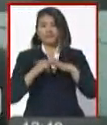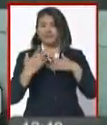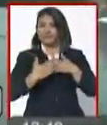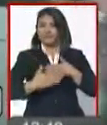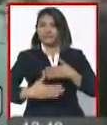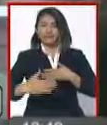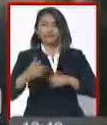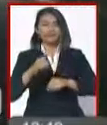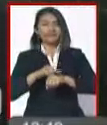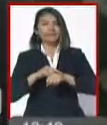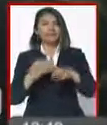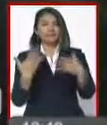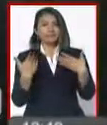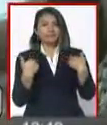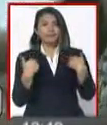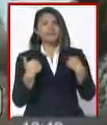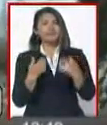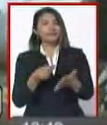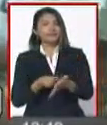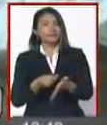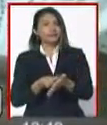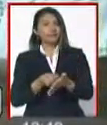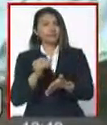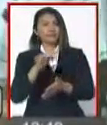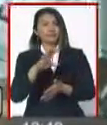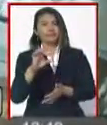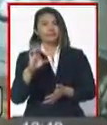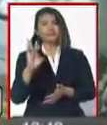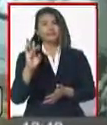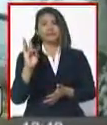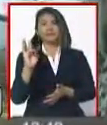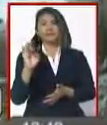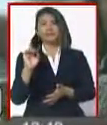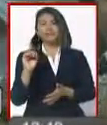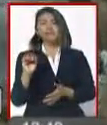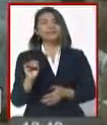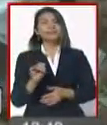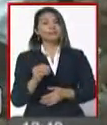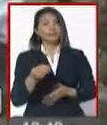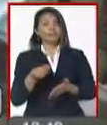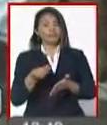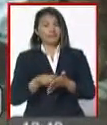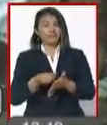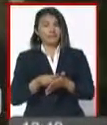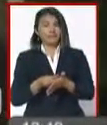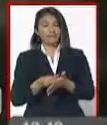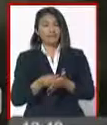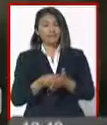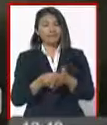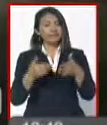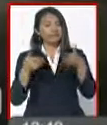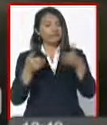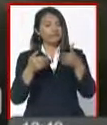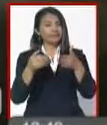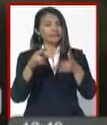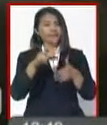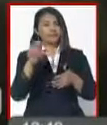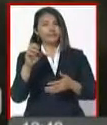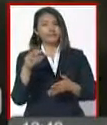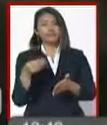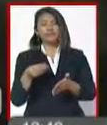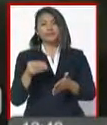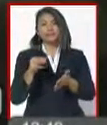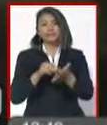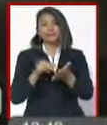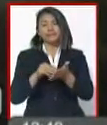un tiempo donde teníamos que recibir 570 millones de regalías y no llegamos ni a los 300 millones. Va a haber